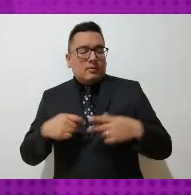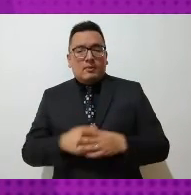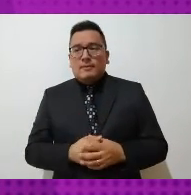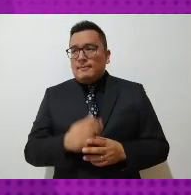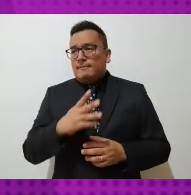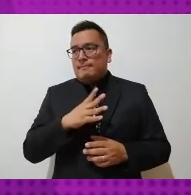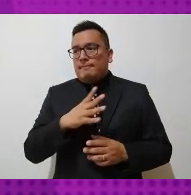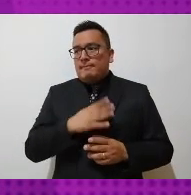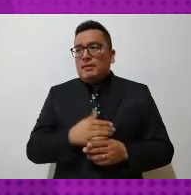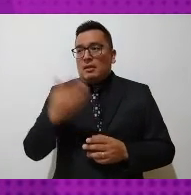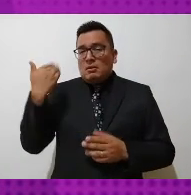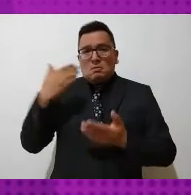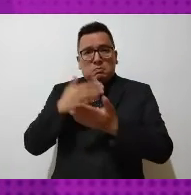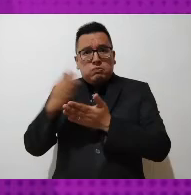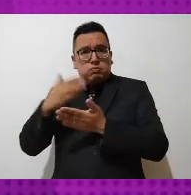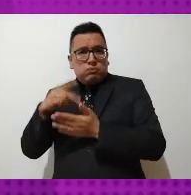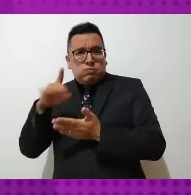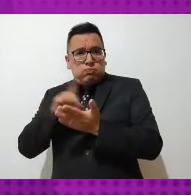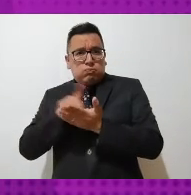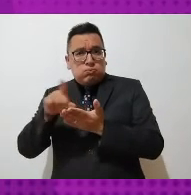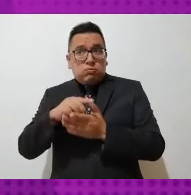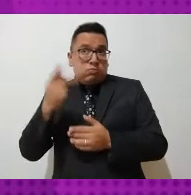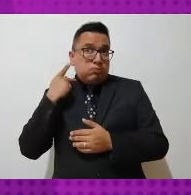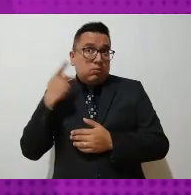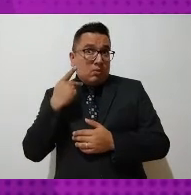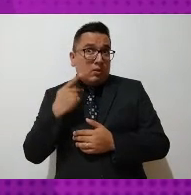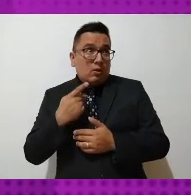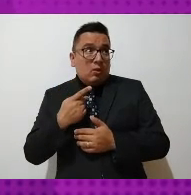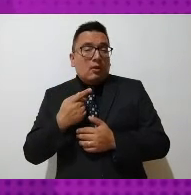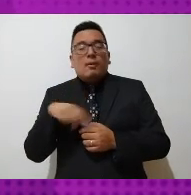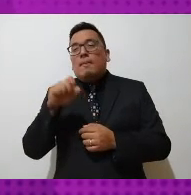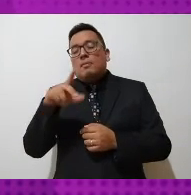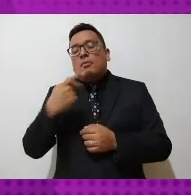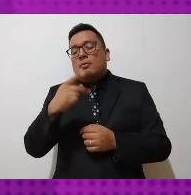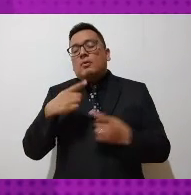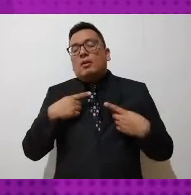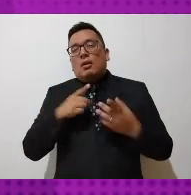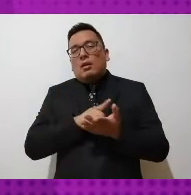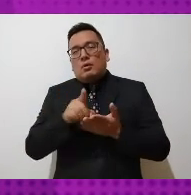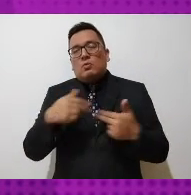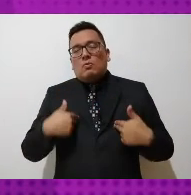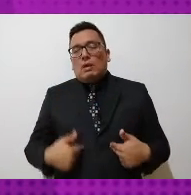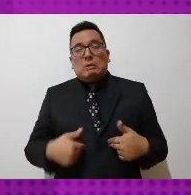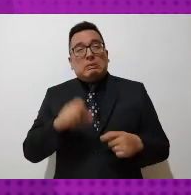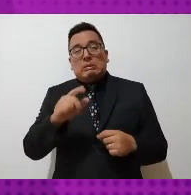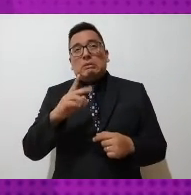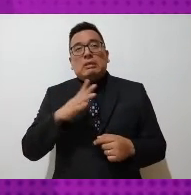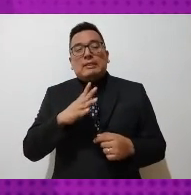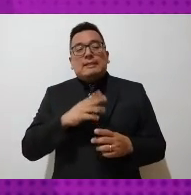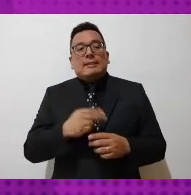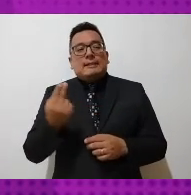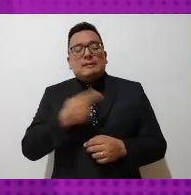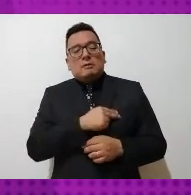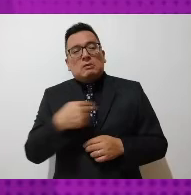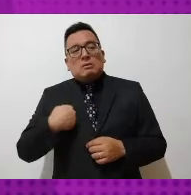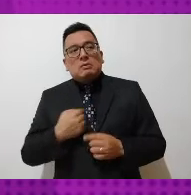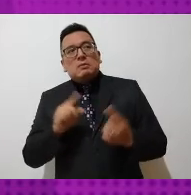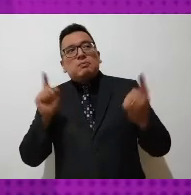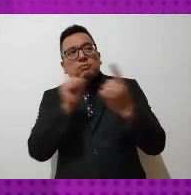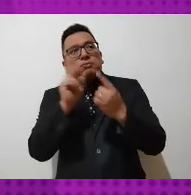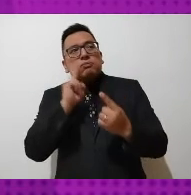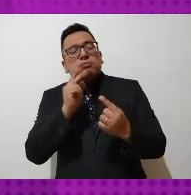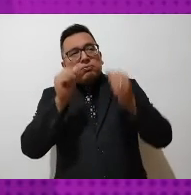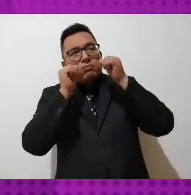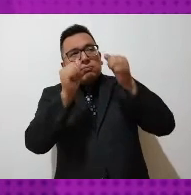han sido segregadas en sus derechos, no solamente políticos, sino en sus derechos humanos, los que podemos escuchar y los que más nos